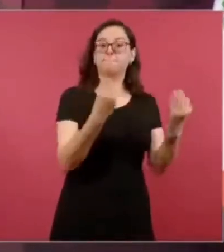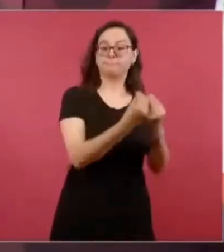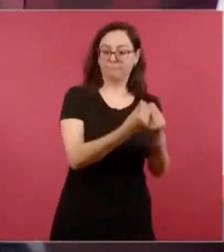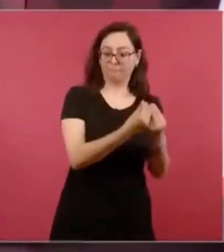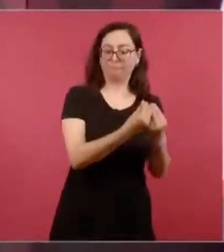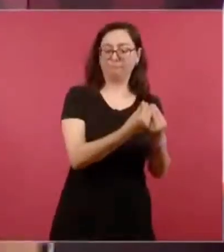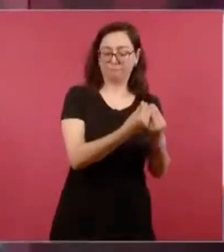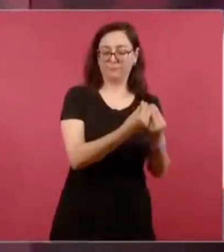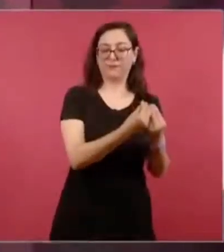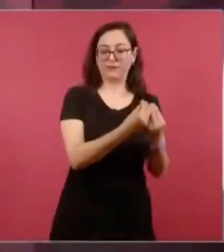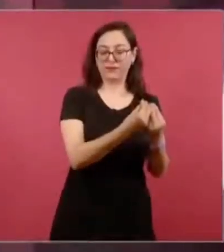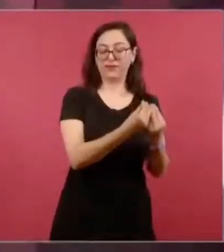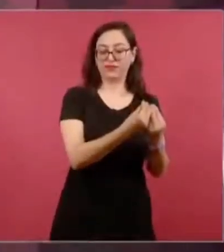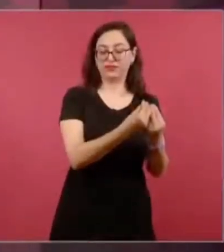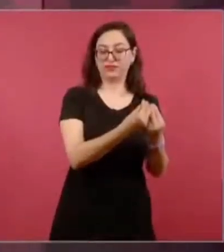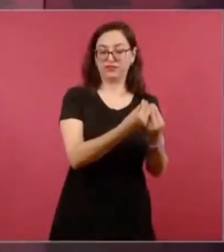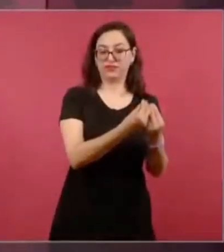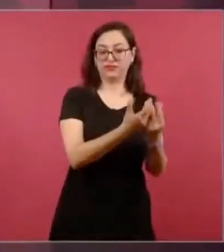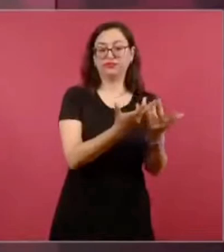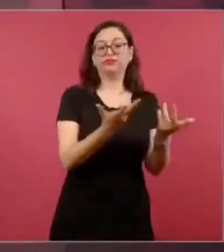Porque quieren